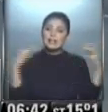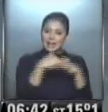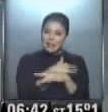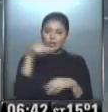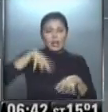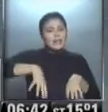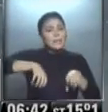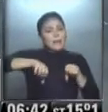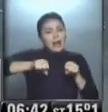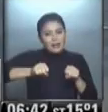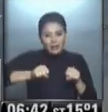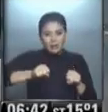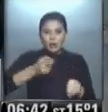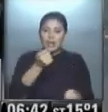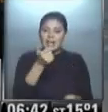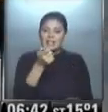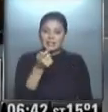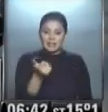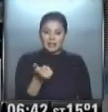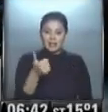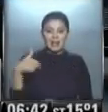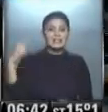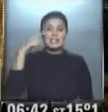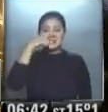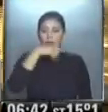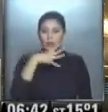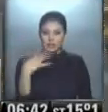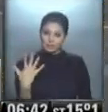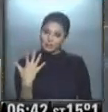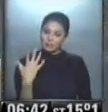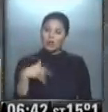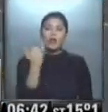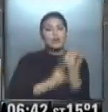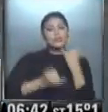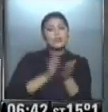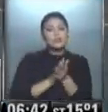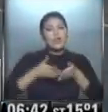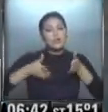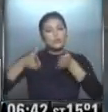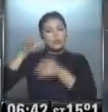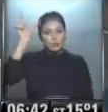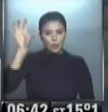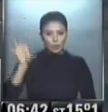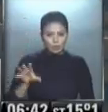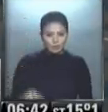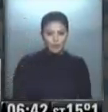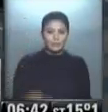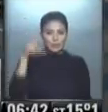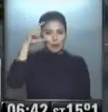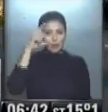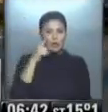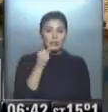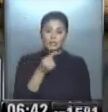muy temprano, casi 7 menos cuarto de la mañana, contanos en las rutas nacionales y provinciales. Exactamente, ¿eh?